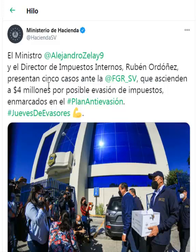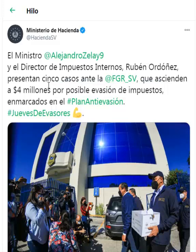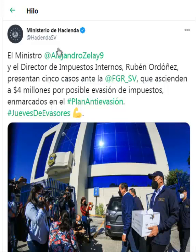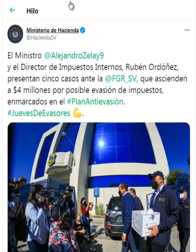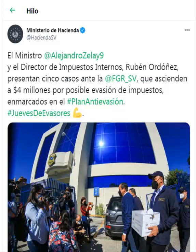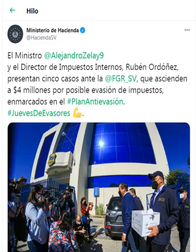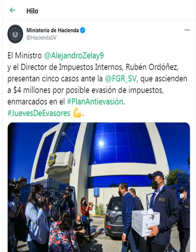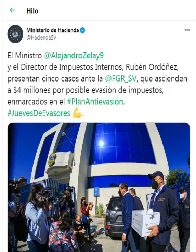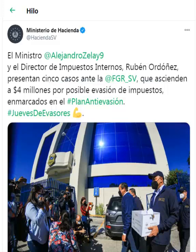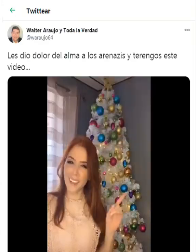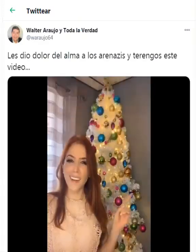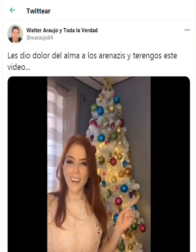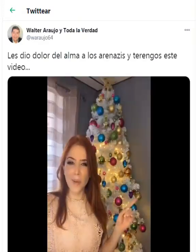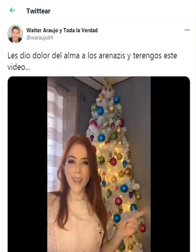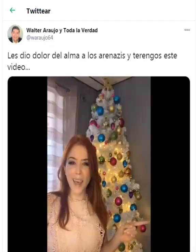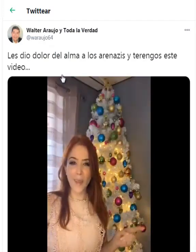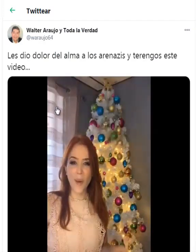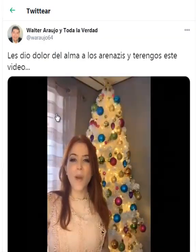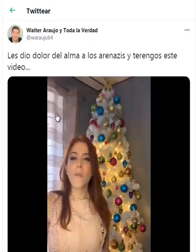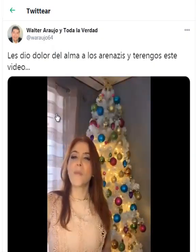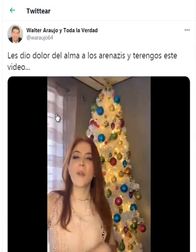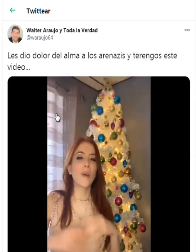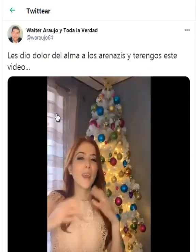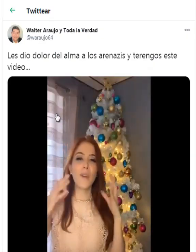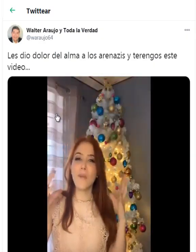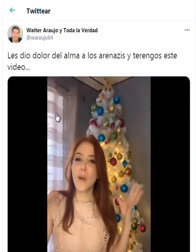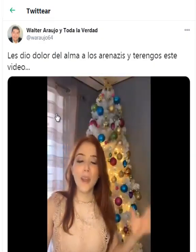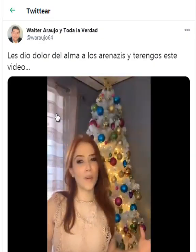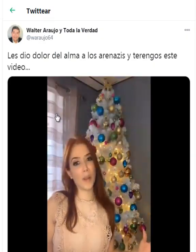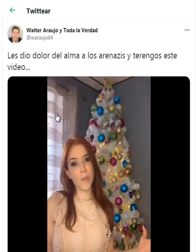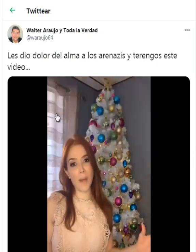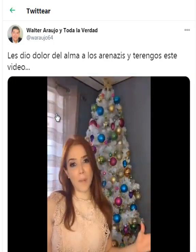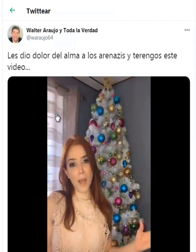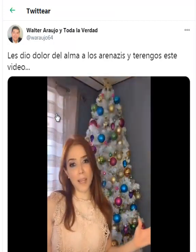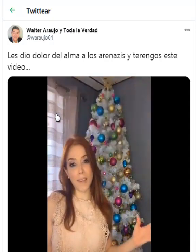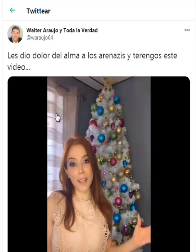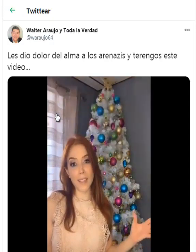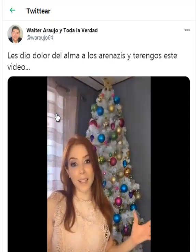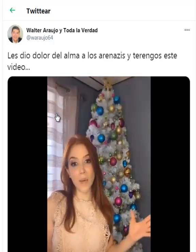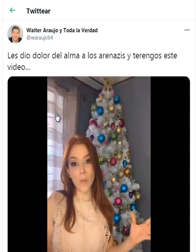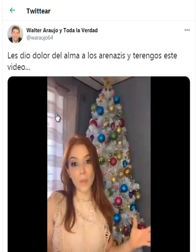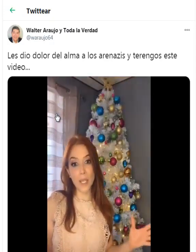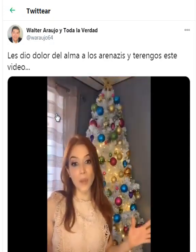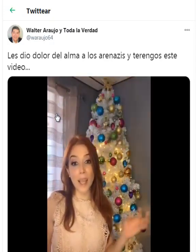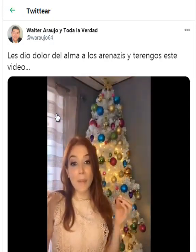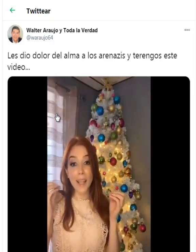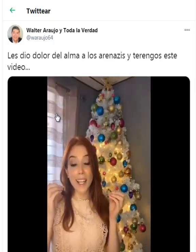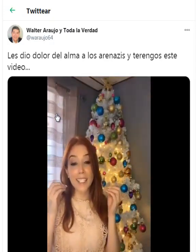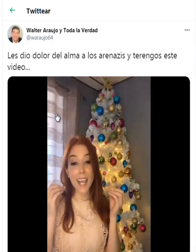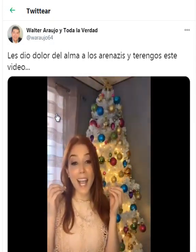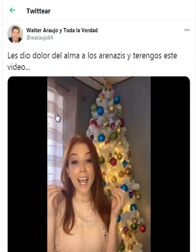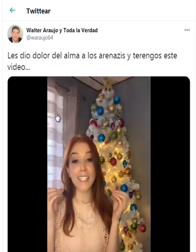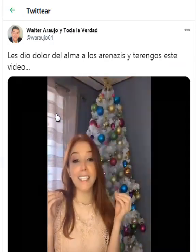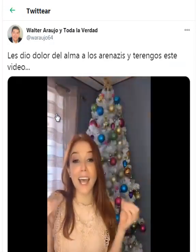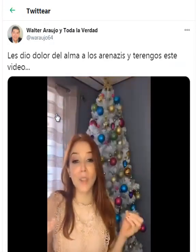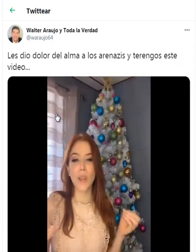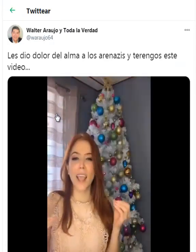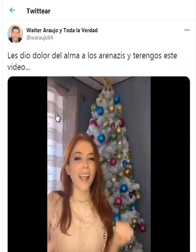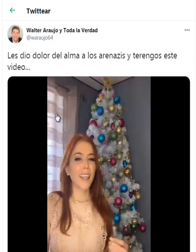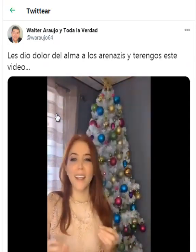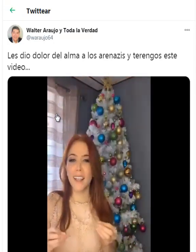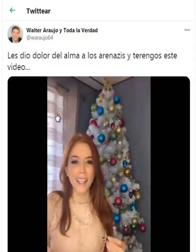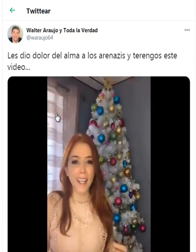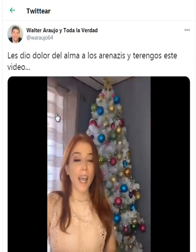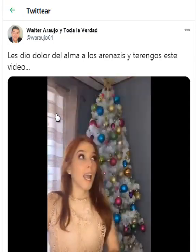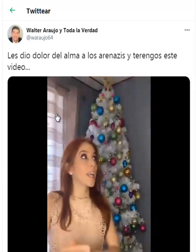se está tocando fibras bastante, bastante sensibles. Y por cierto, ya para ir terminando, quiero comentarles que el señor Walter Arajo ha